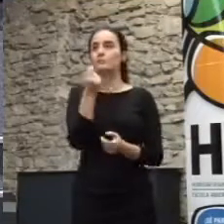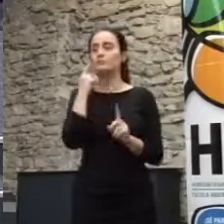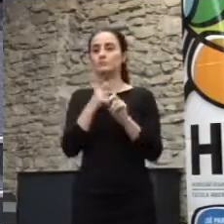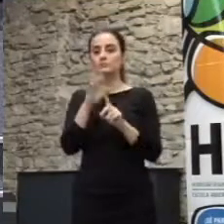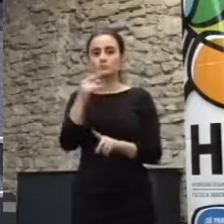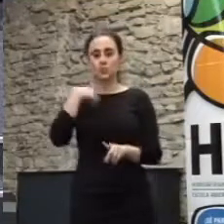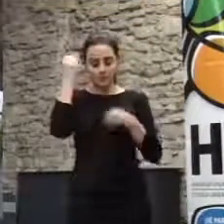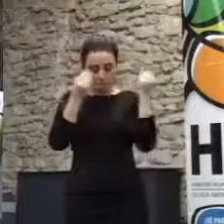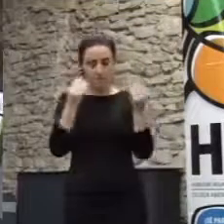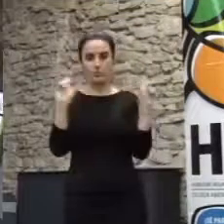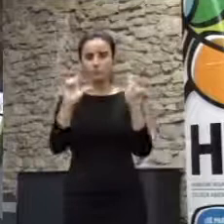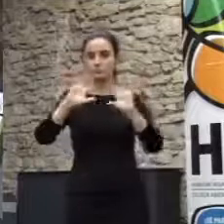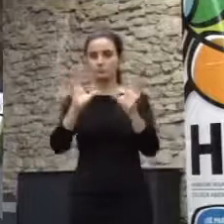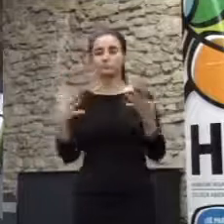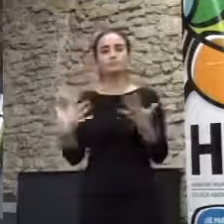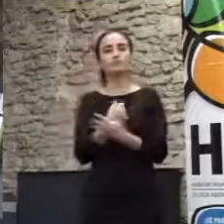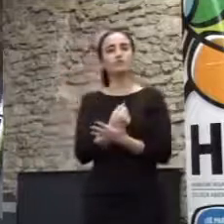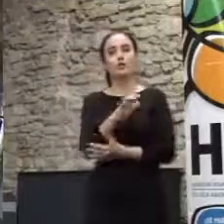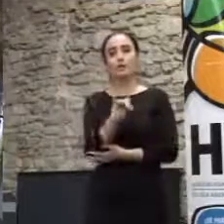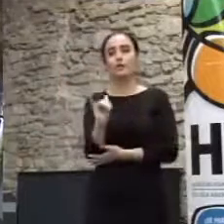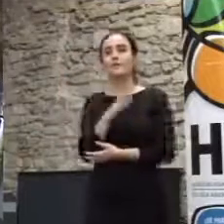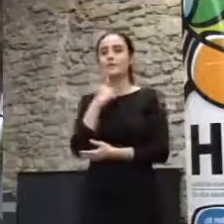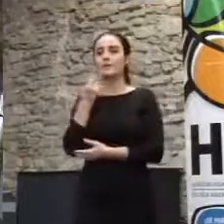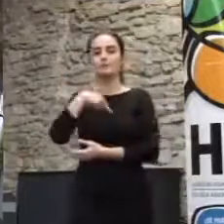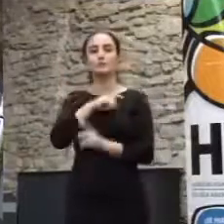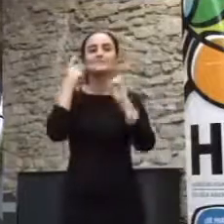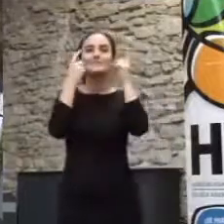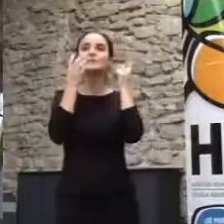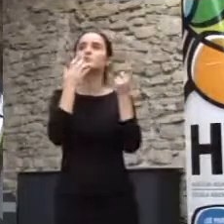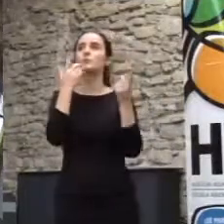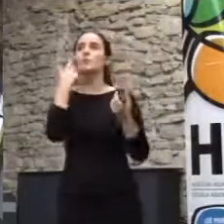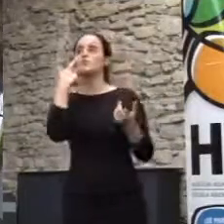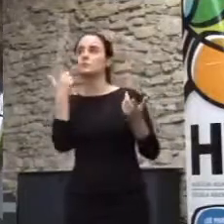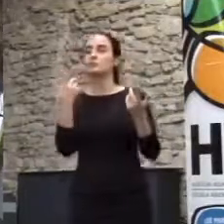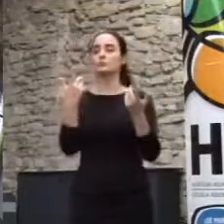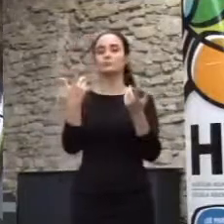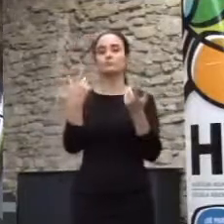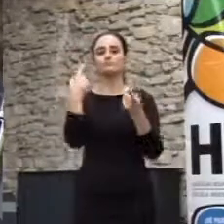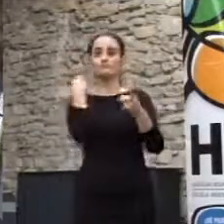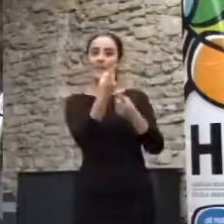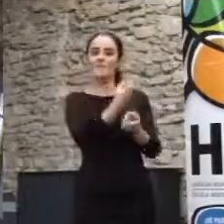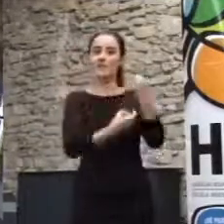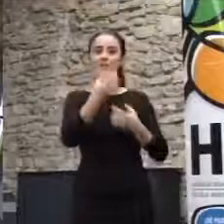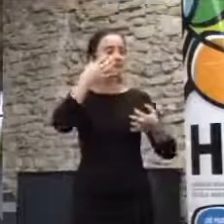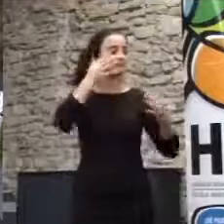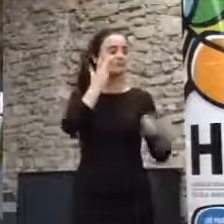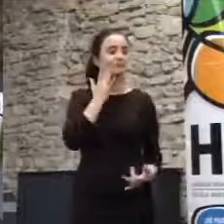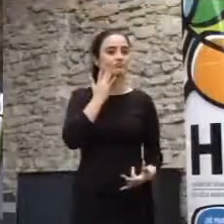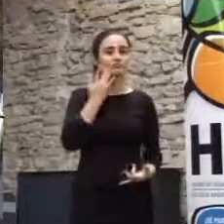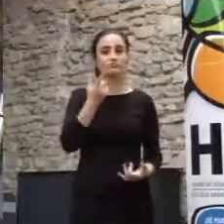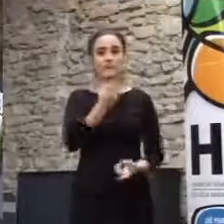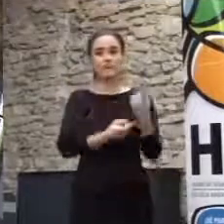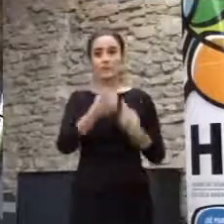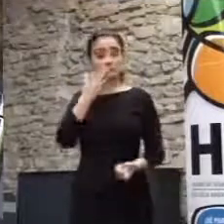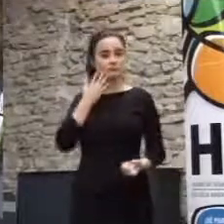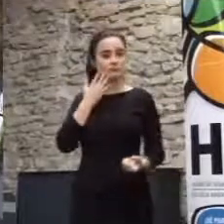que todos los medios lo tenemos, ¿no? Todos los medios intentamos diferenciar de alguna forma lo que es información, aunque la información nunca es pura, como decía Eva,